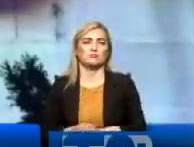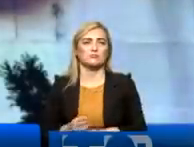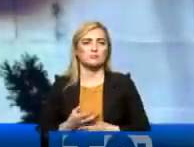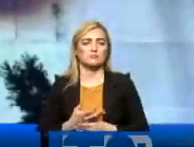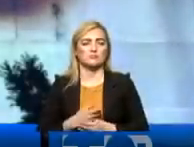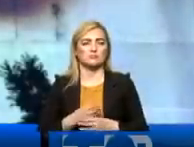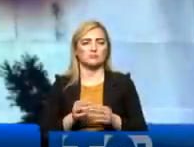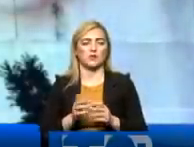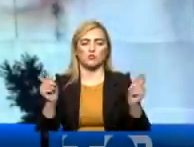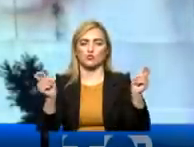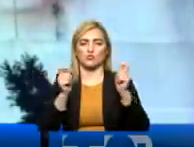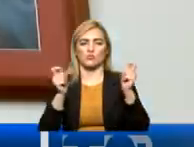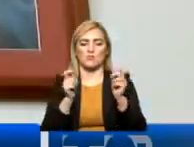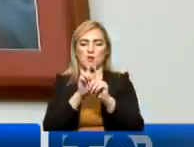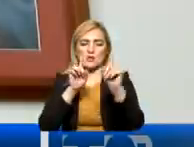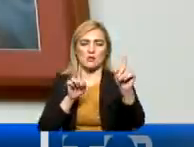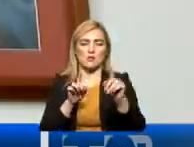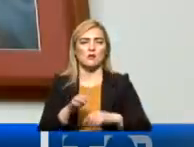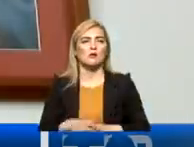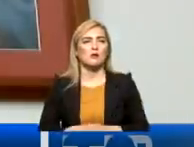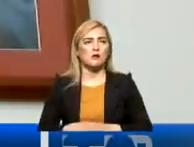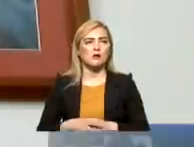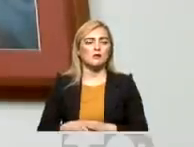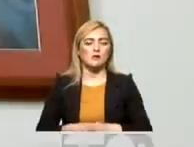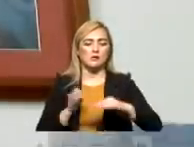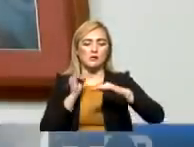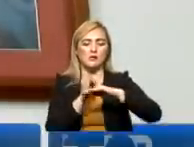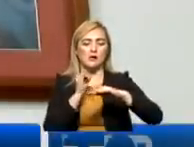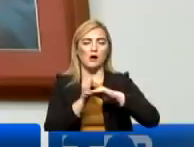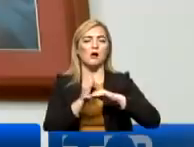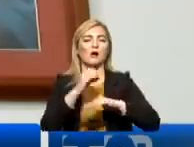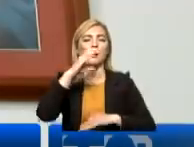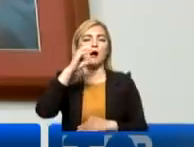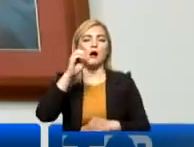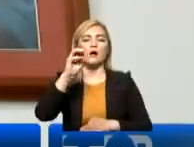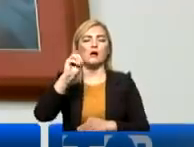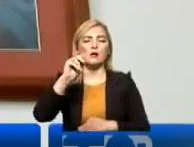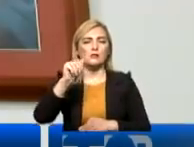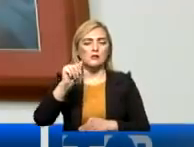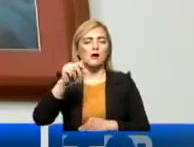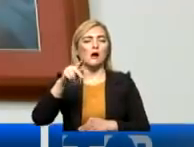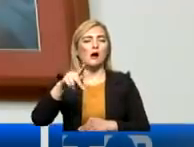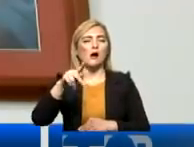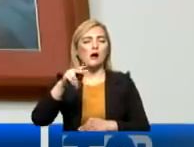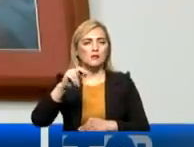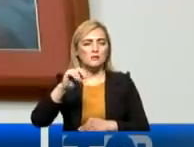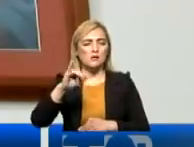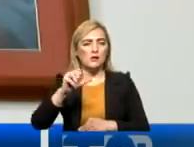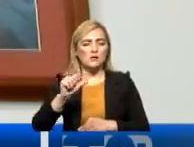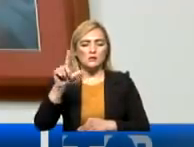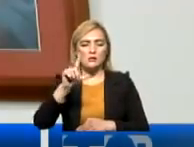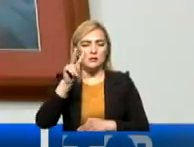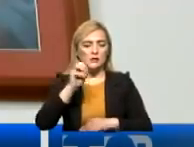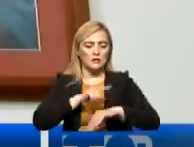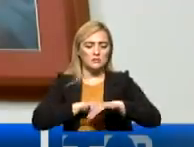se realizará una celebración virtual. La misa será en la iglesia de la compañía el lunes 20 a las